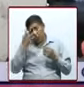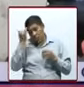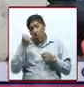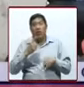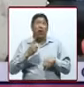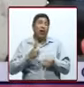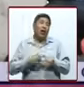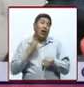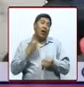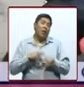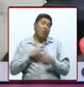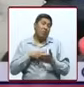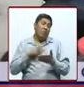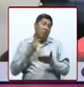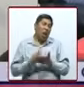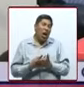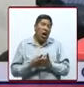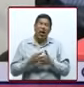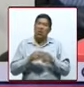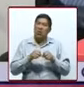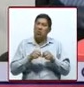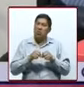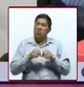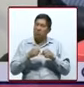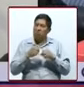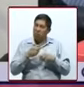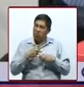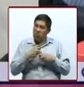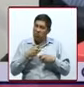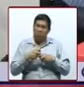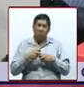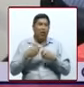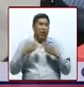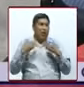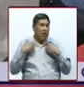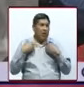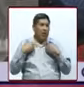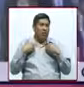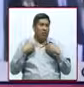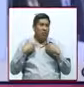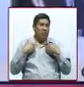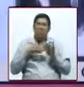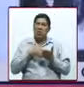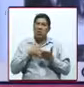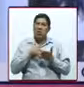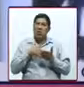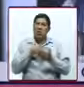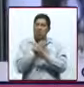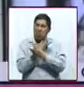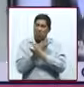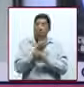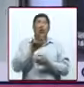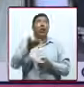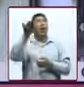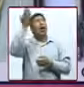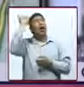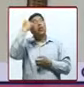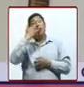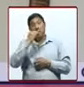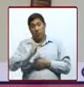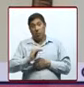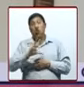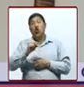varias veces se ha accidentado. Él padece de una osteoporosis. Cuando era más chiquito no